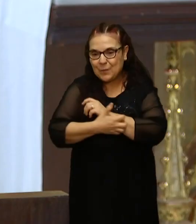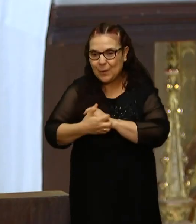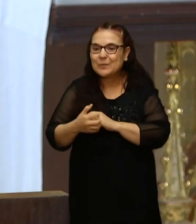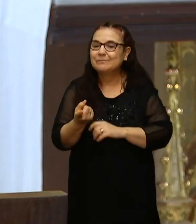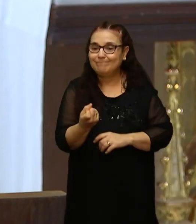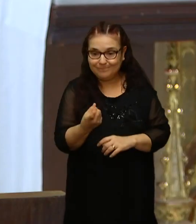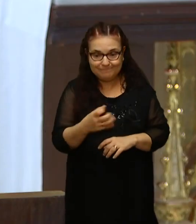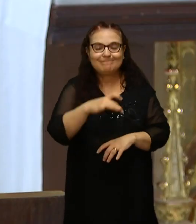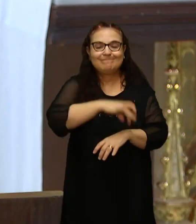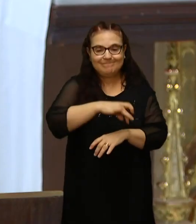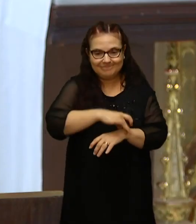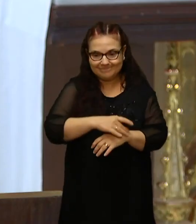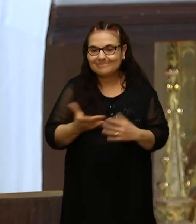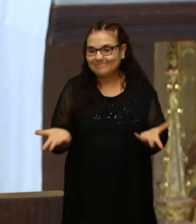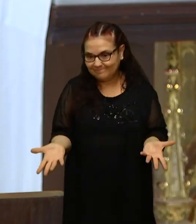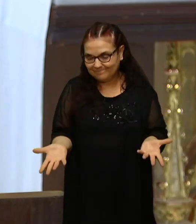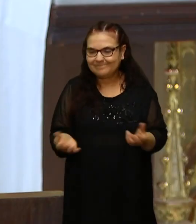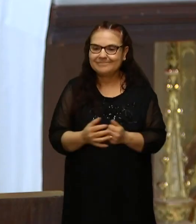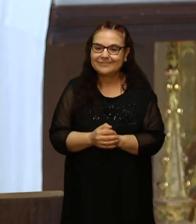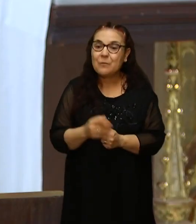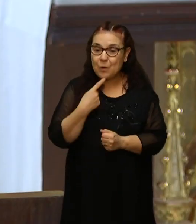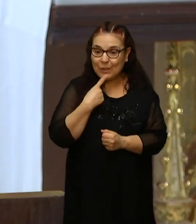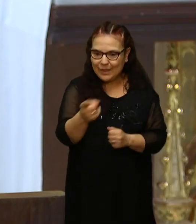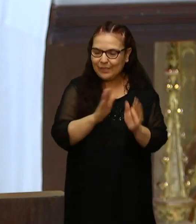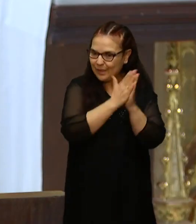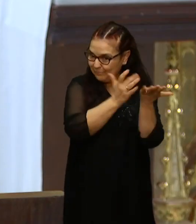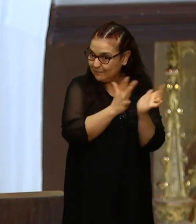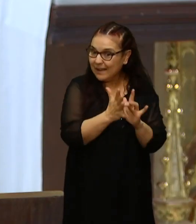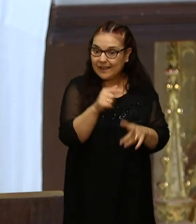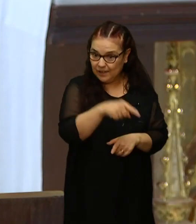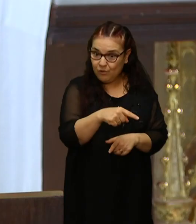los enfermos, como dice el Evangelio de hoy.